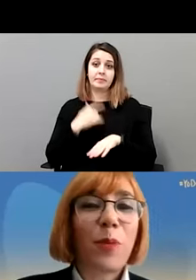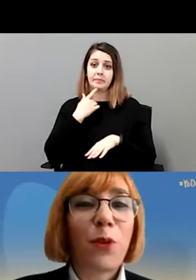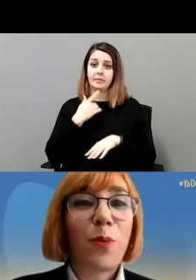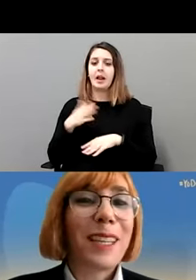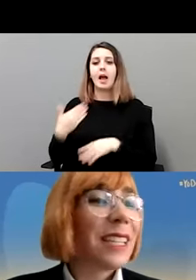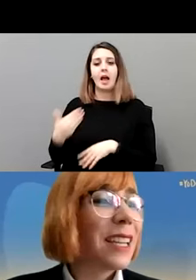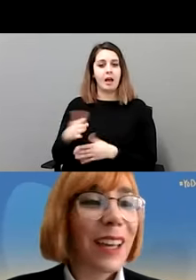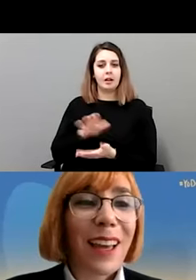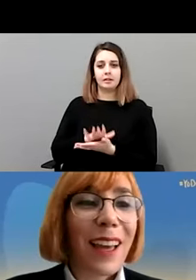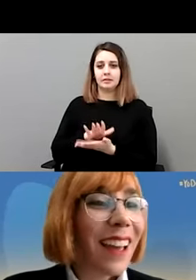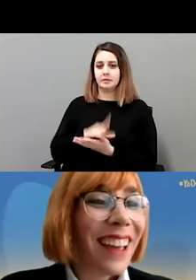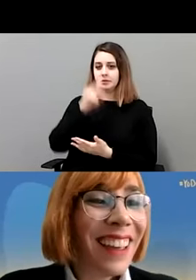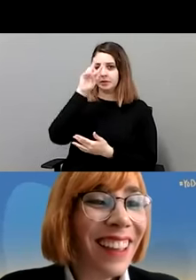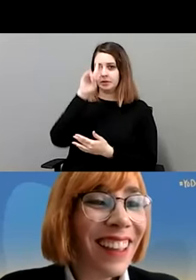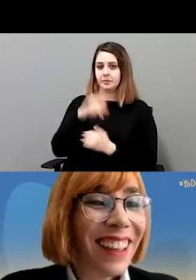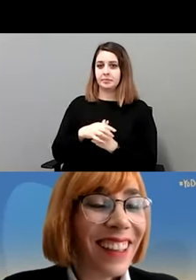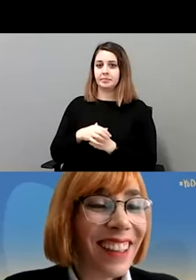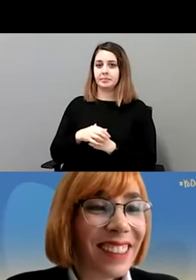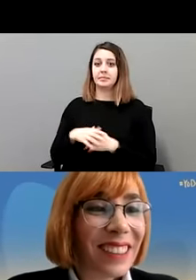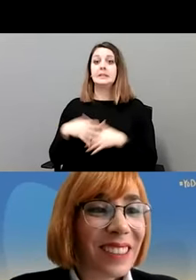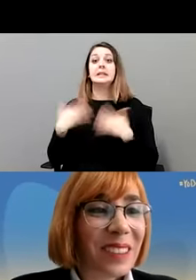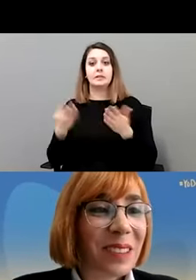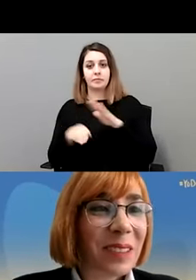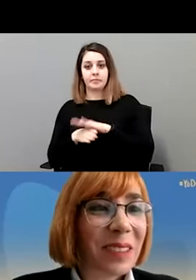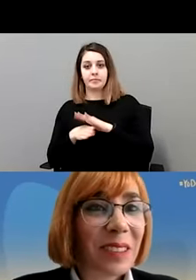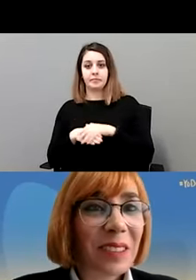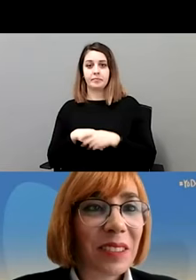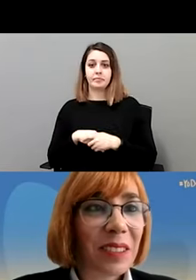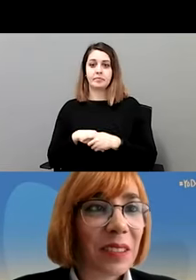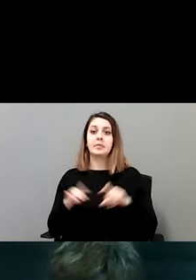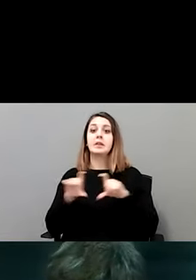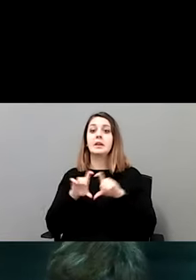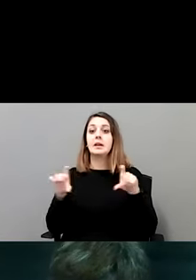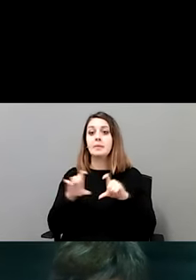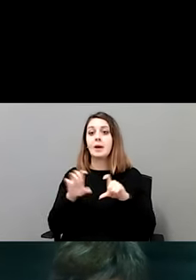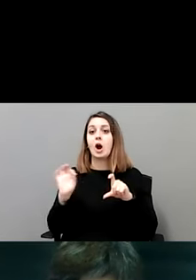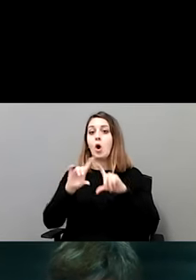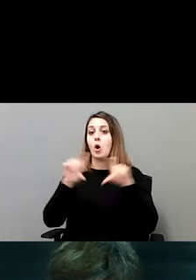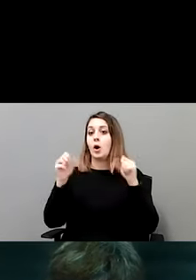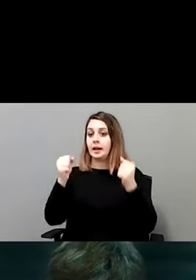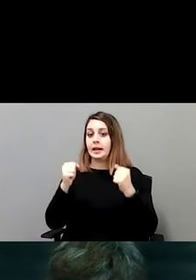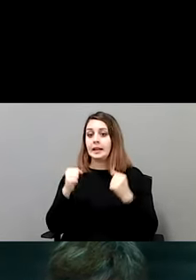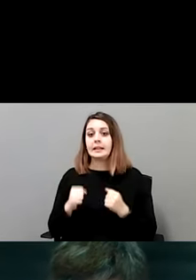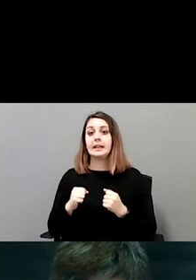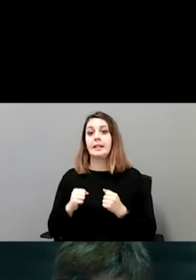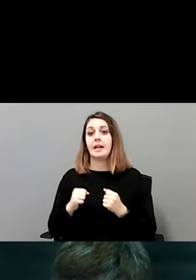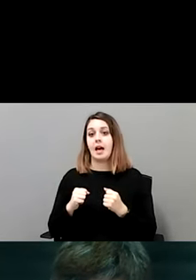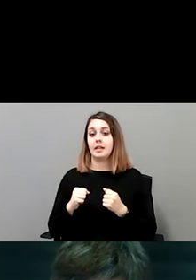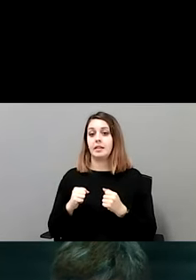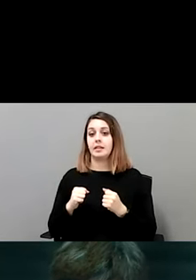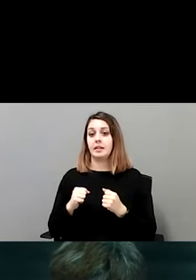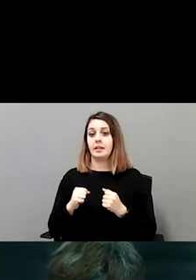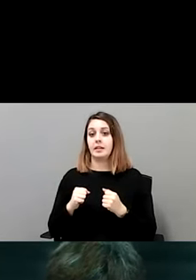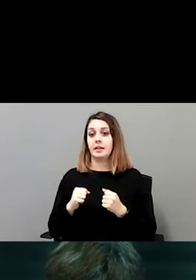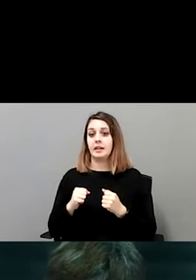Vale, acabo, bien. Entonces, la empresa o la entidad se queda con la mitad